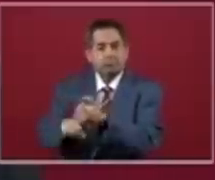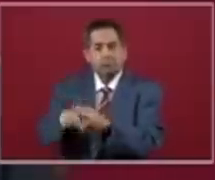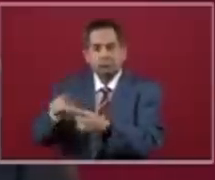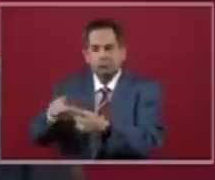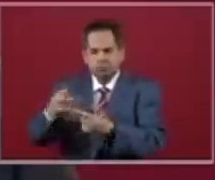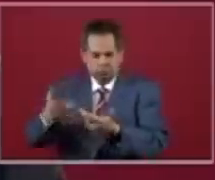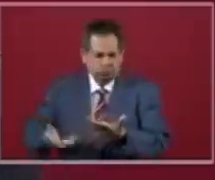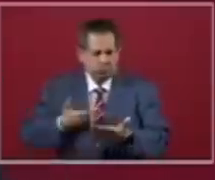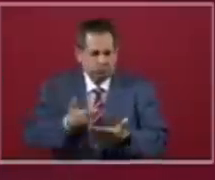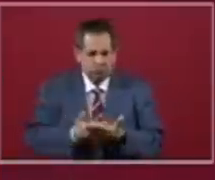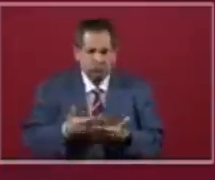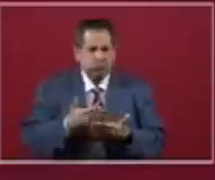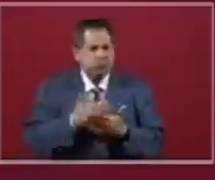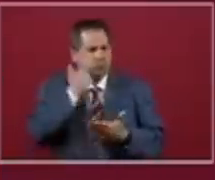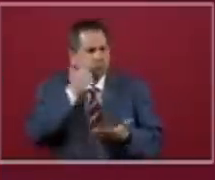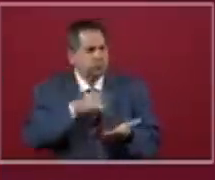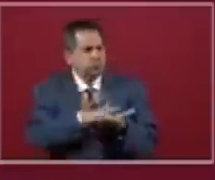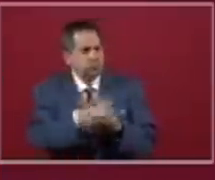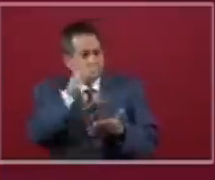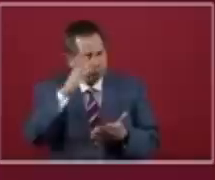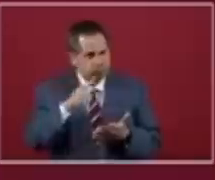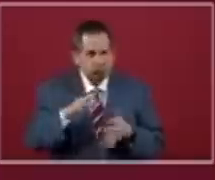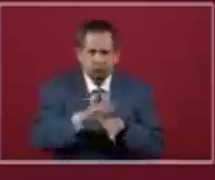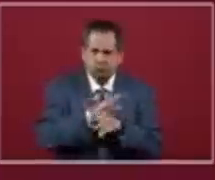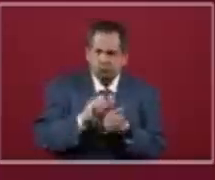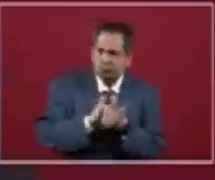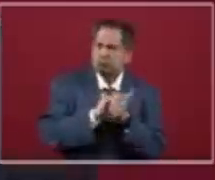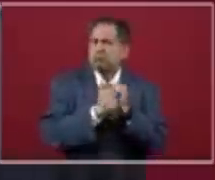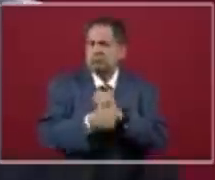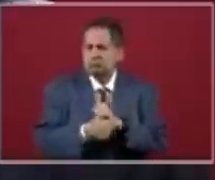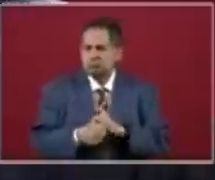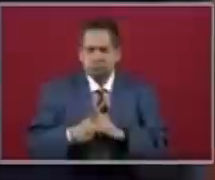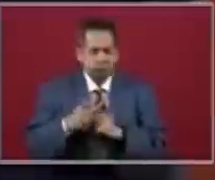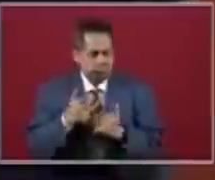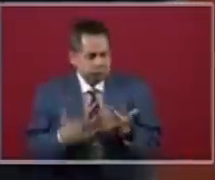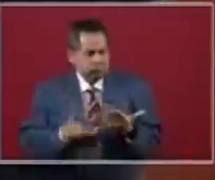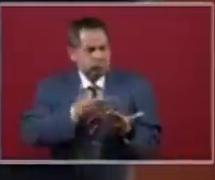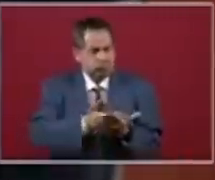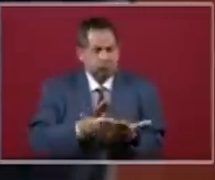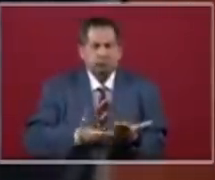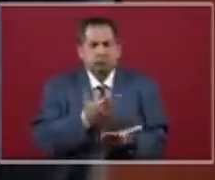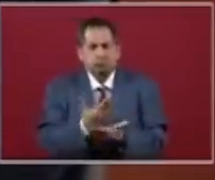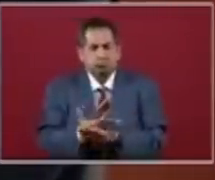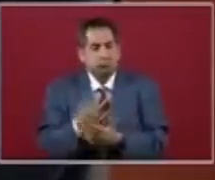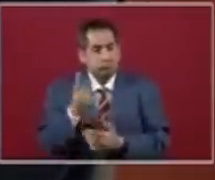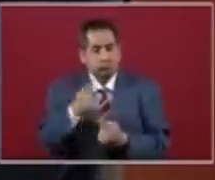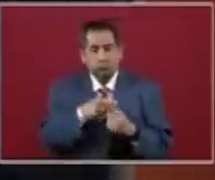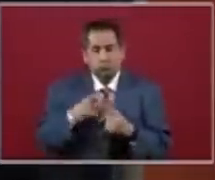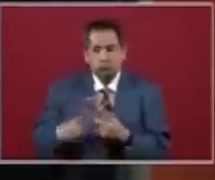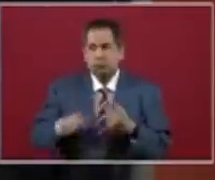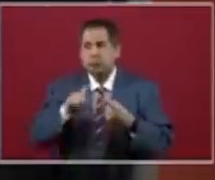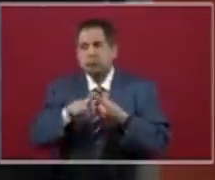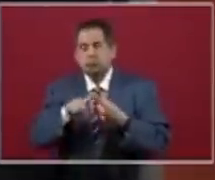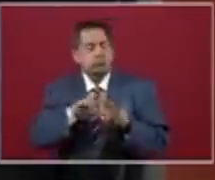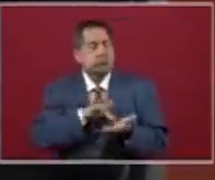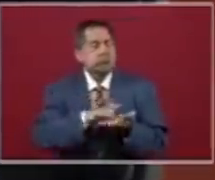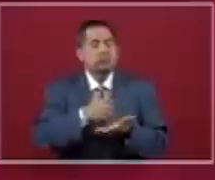dice: queremos ayudar en la transformación, y hacemos dos propuestas. Una,